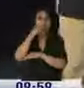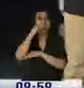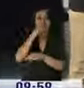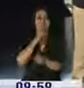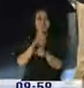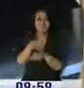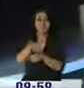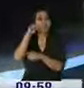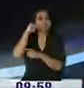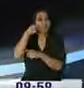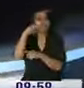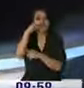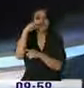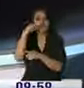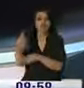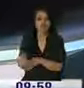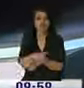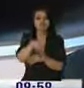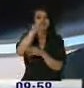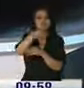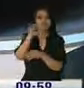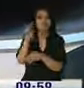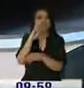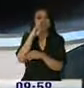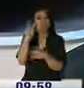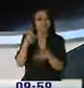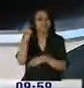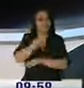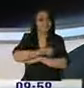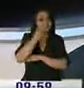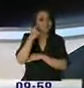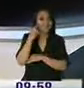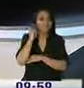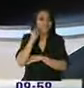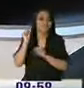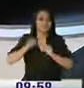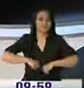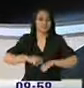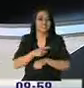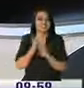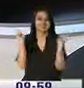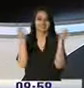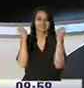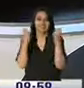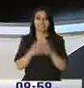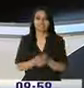los pequeñitos, recuerden, el 1 de junio y es del Día del Niño, así que a festejar. Bueno, nos vamos, tiene